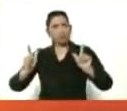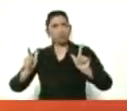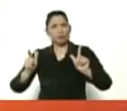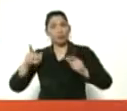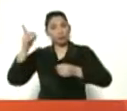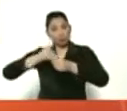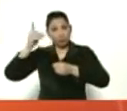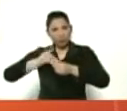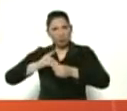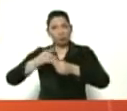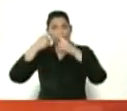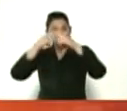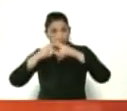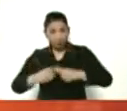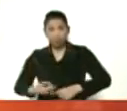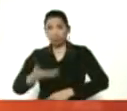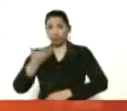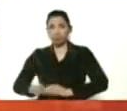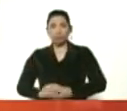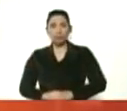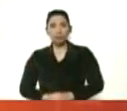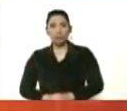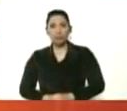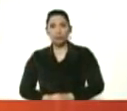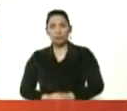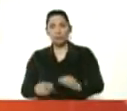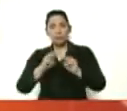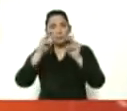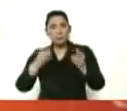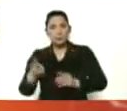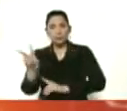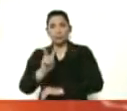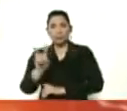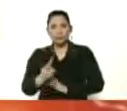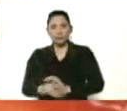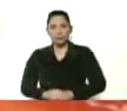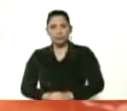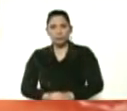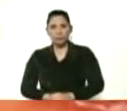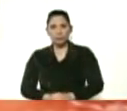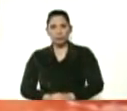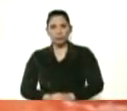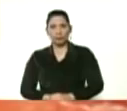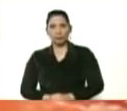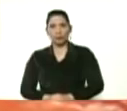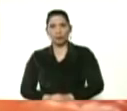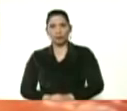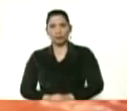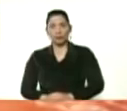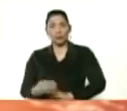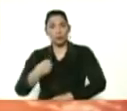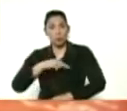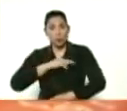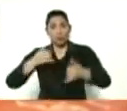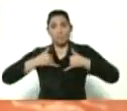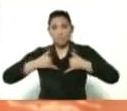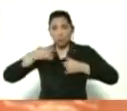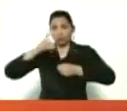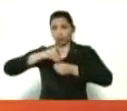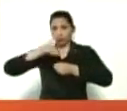data poderosa del método Venezuela, del método venezolano, nuestra propia big